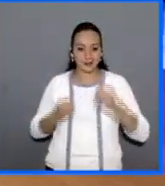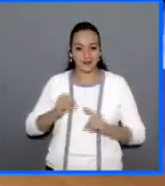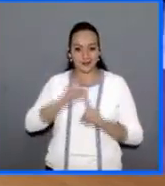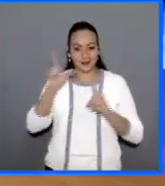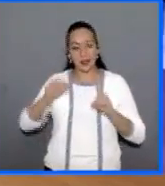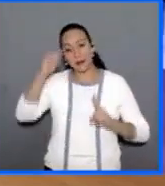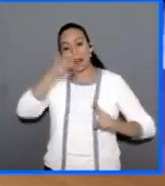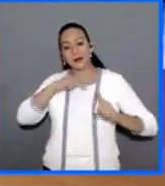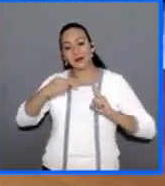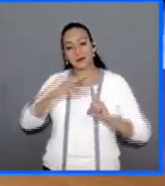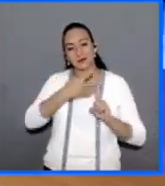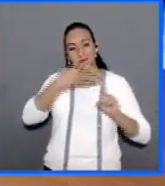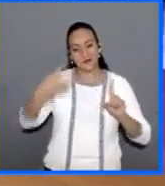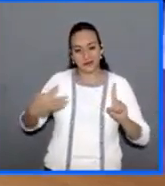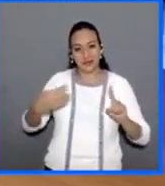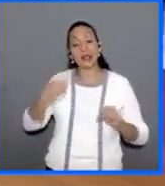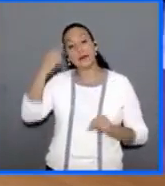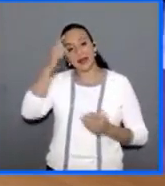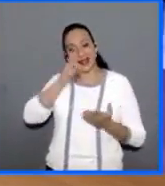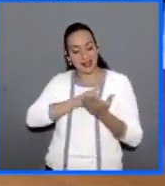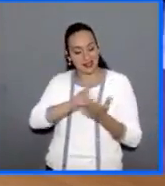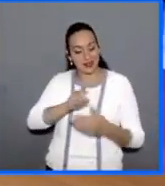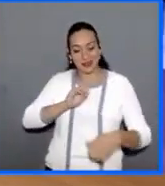de derechos de este sector de la población.